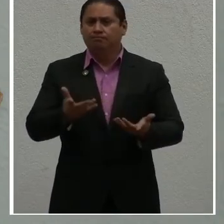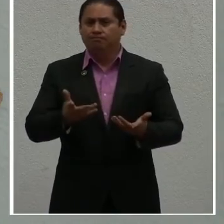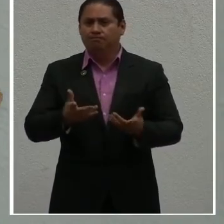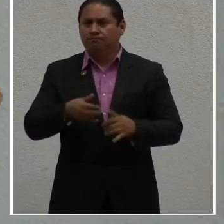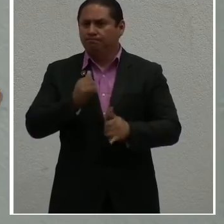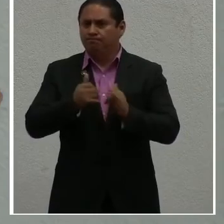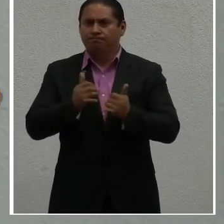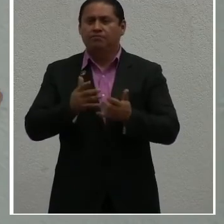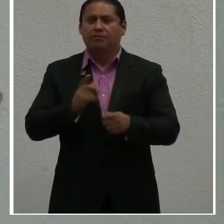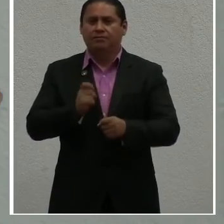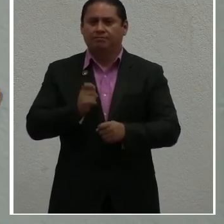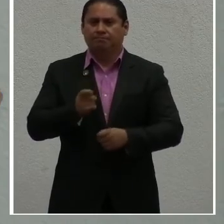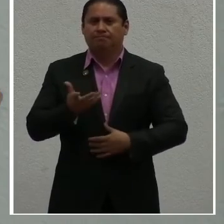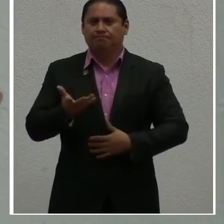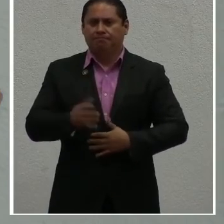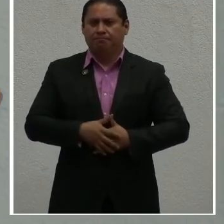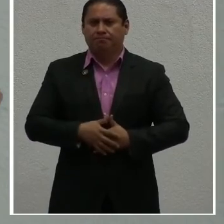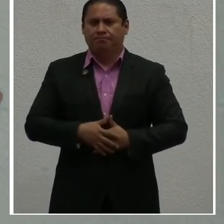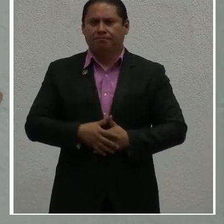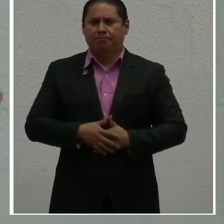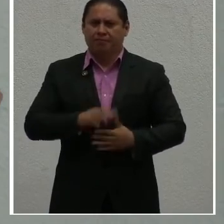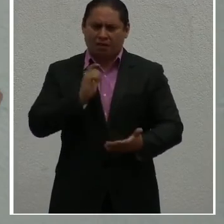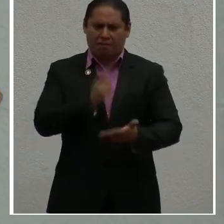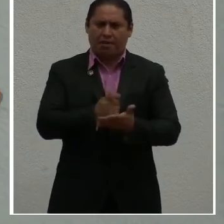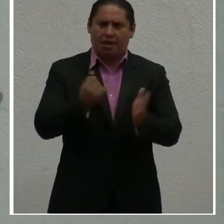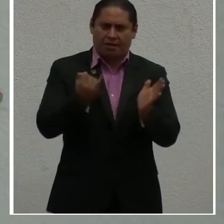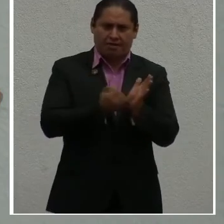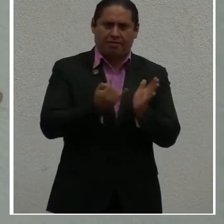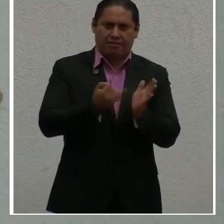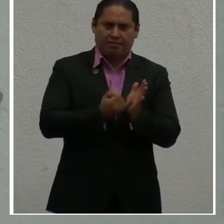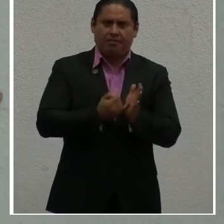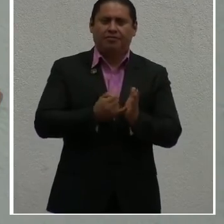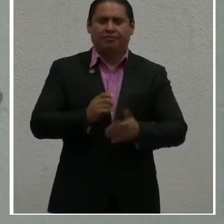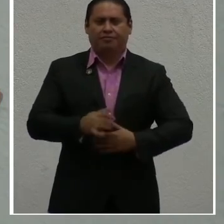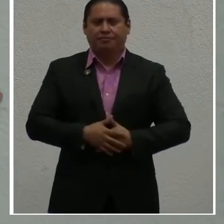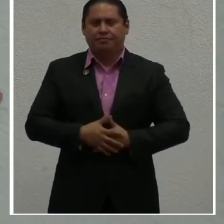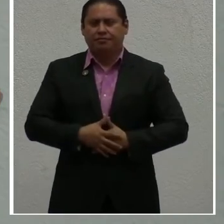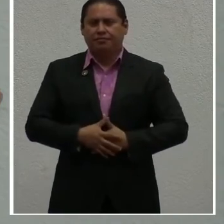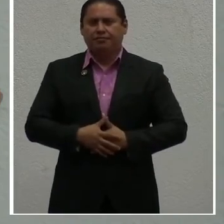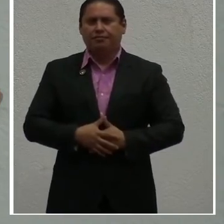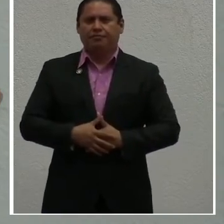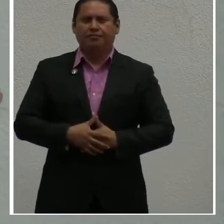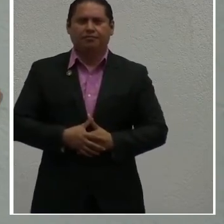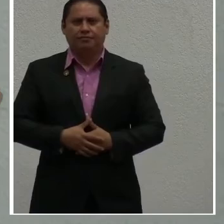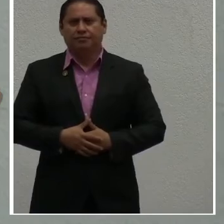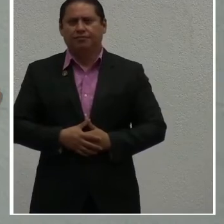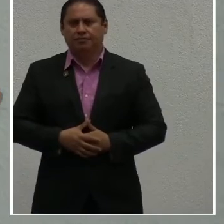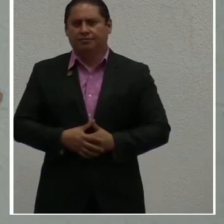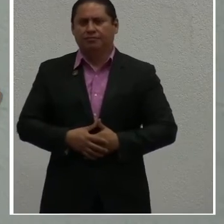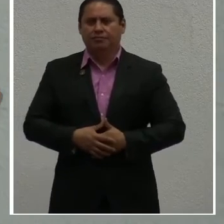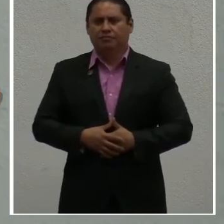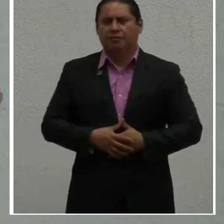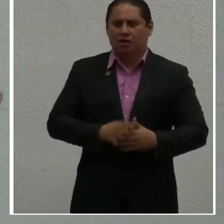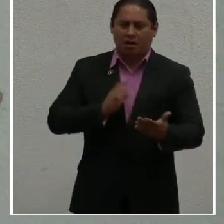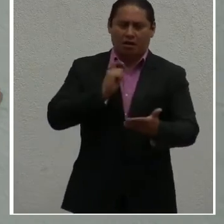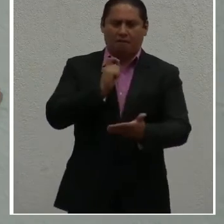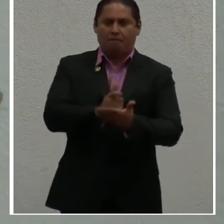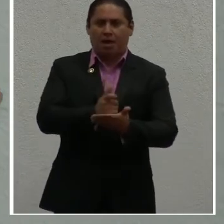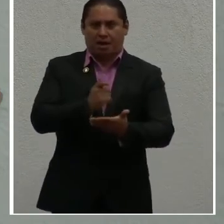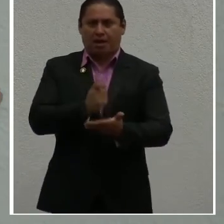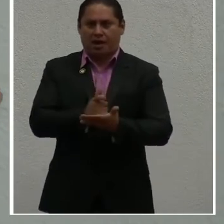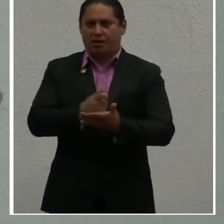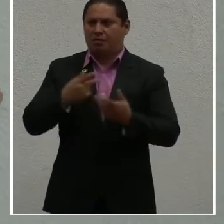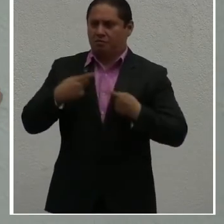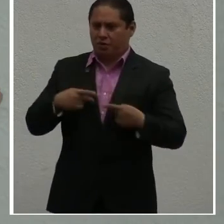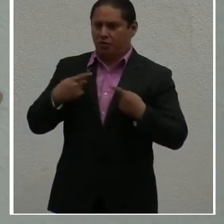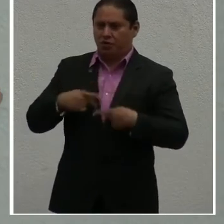¿verdad? Pues que lo paguen, pues, lo que tienen que consumir. Si lo tiene que pagar el consumidor o